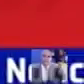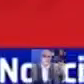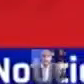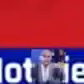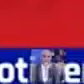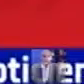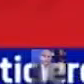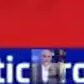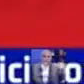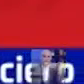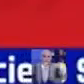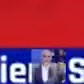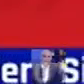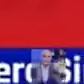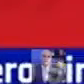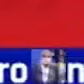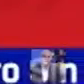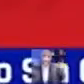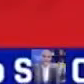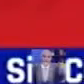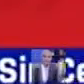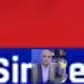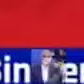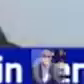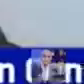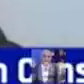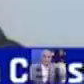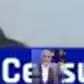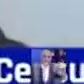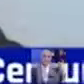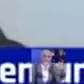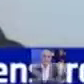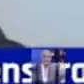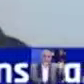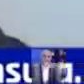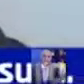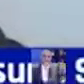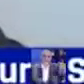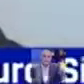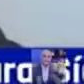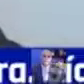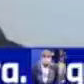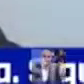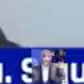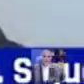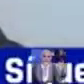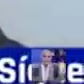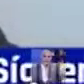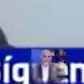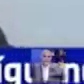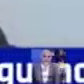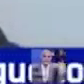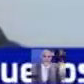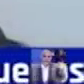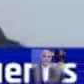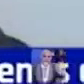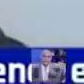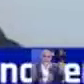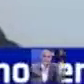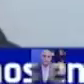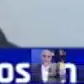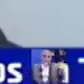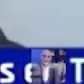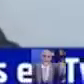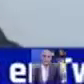gestión del gobernador Durazo en aquella entidad, porque este mineral se utiliza en